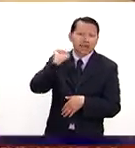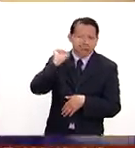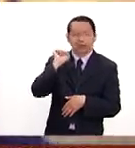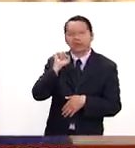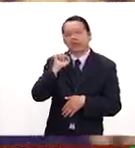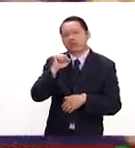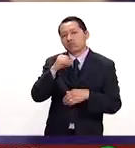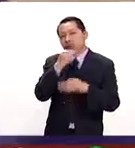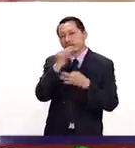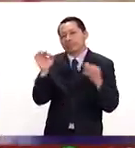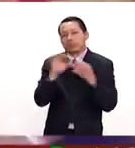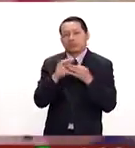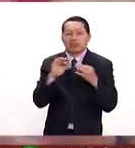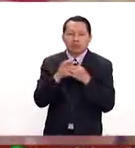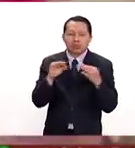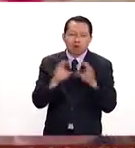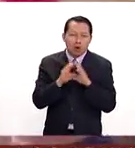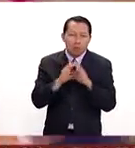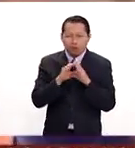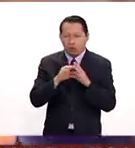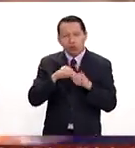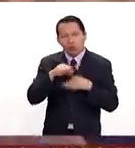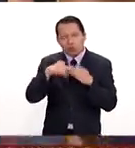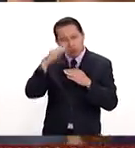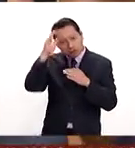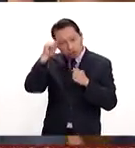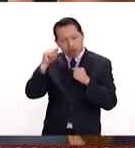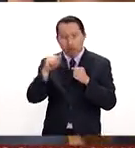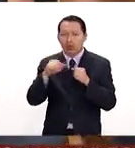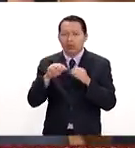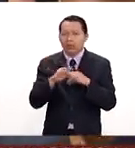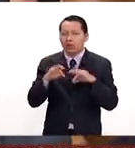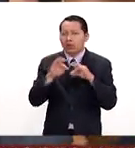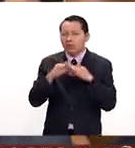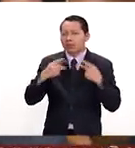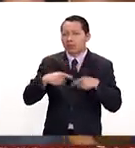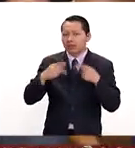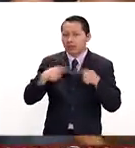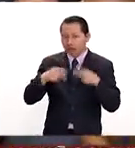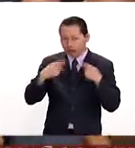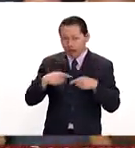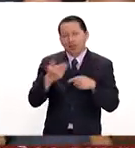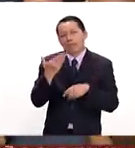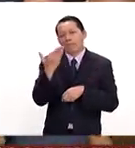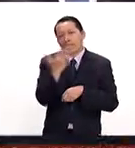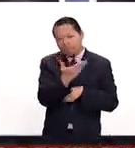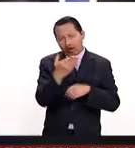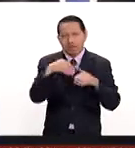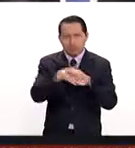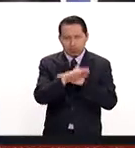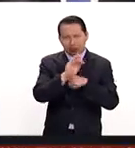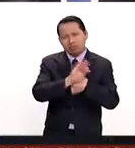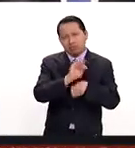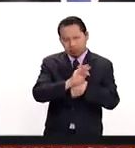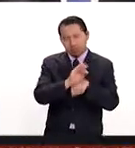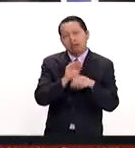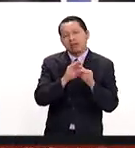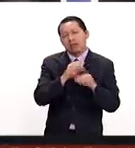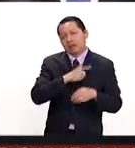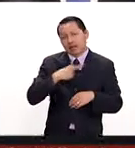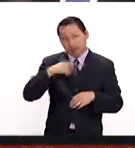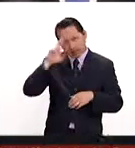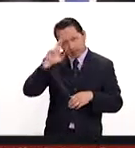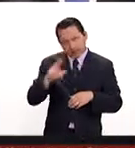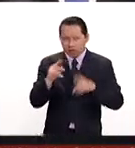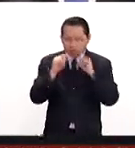su firme convicción y destacaban la importancia de que todos los refugiados fueran tratados de la misma manera, ¿no? Independientemente de su religión, su nacionalidad